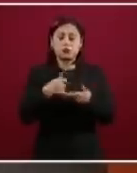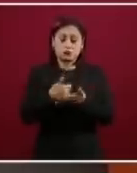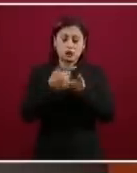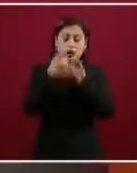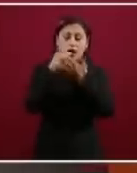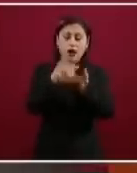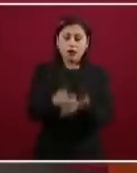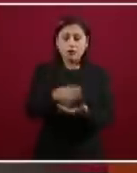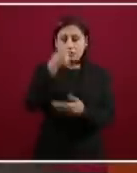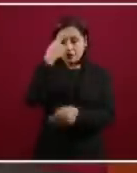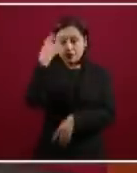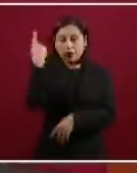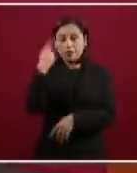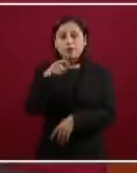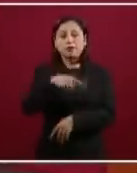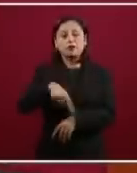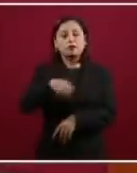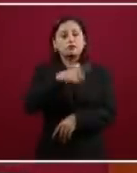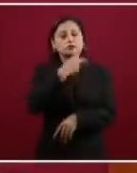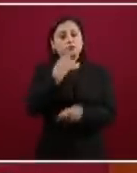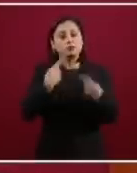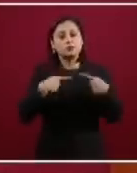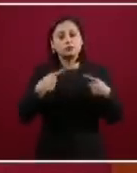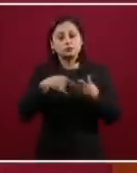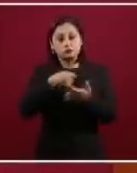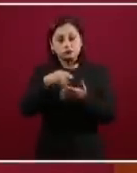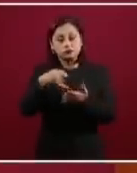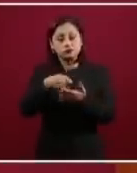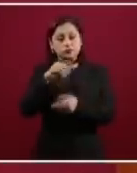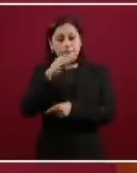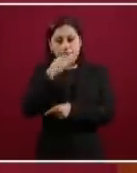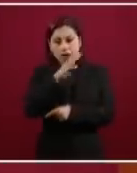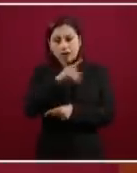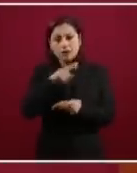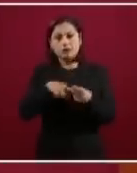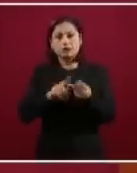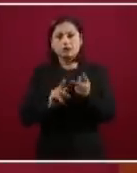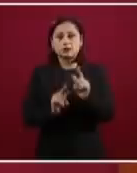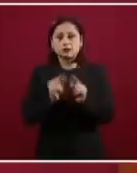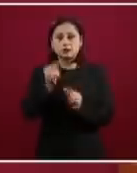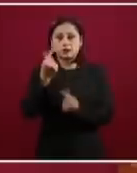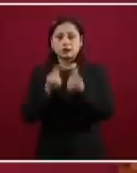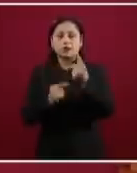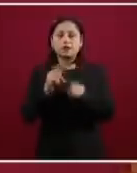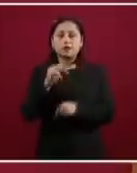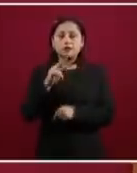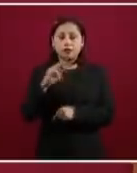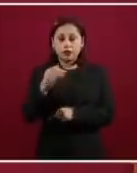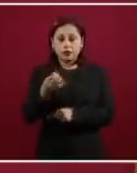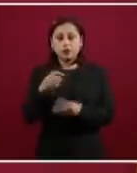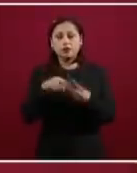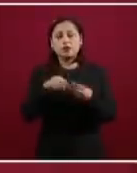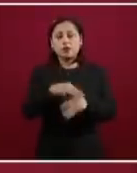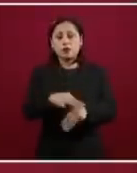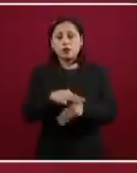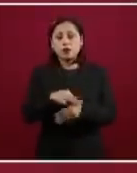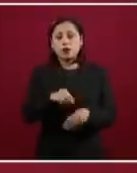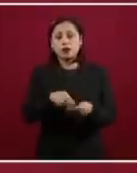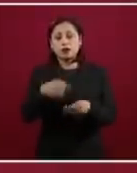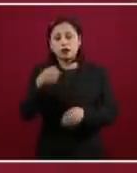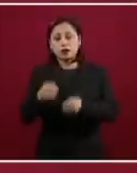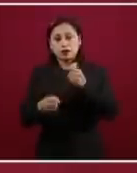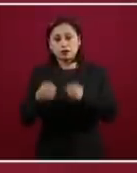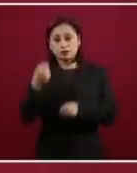el que produce maíz, el que produce trigo, el que produce carne, leche, recibe del gobierno de